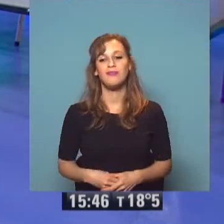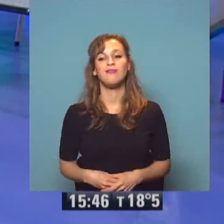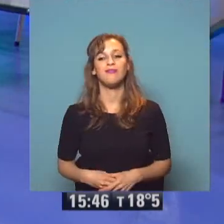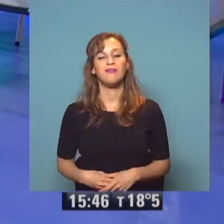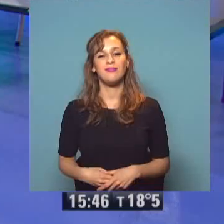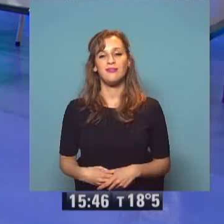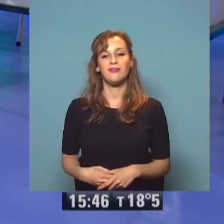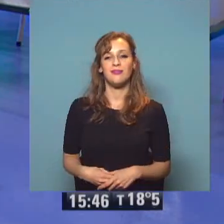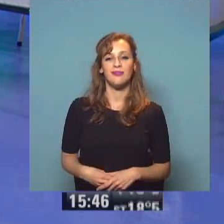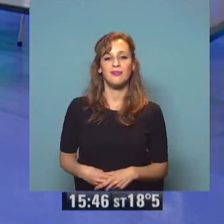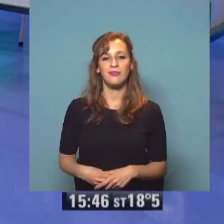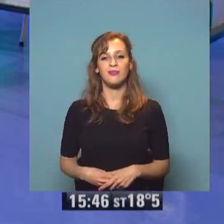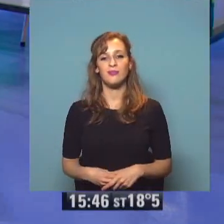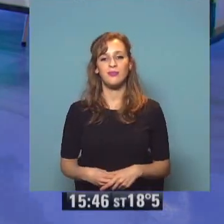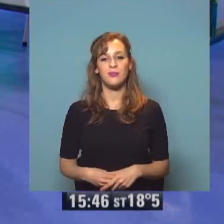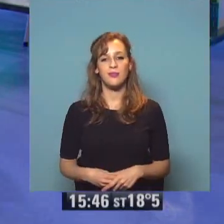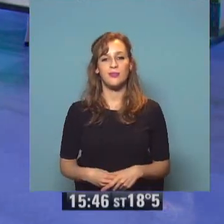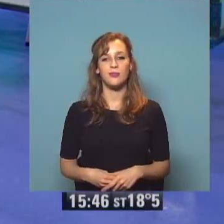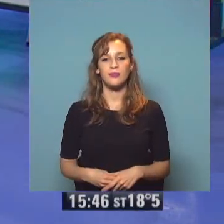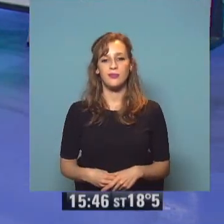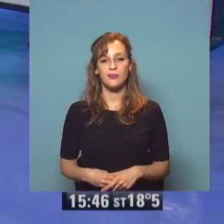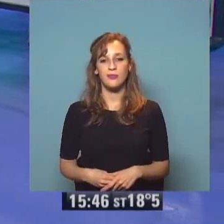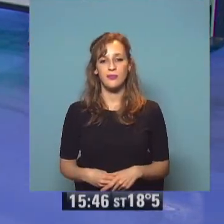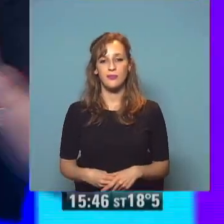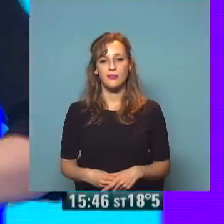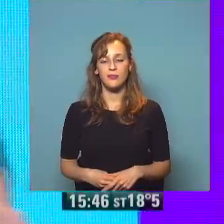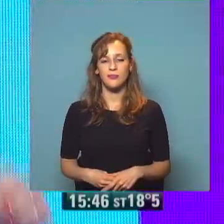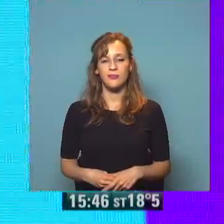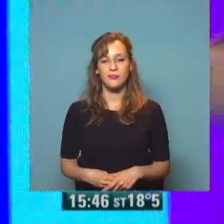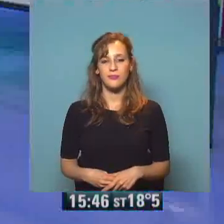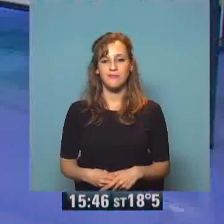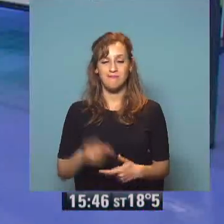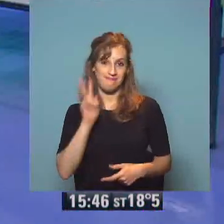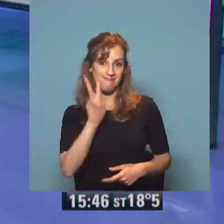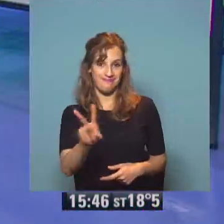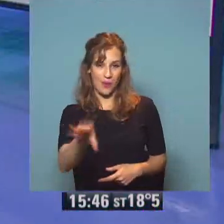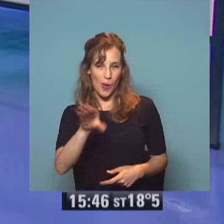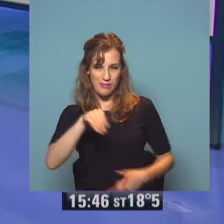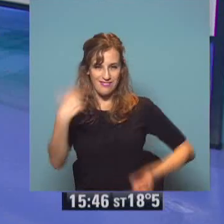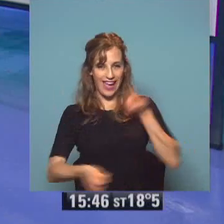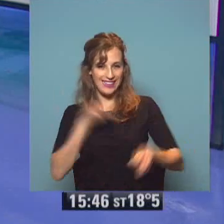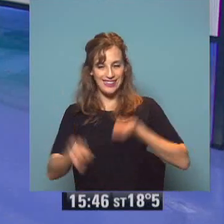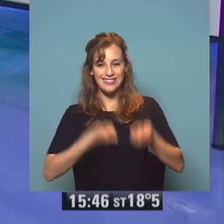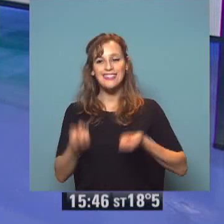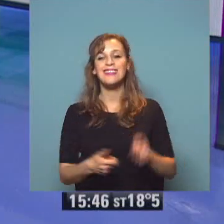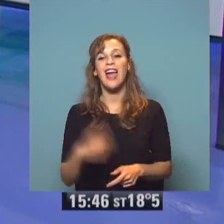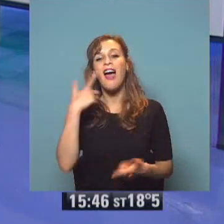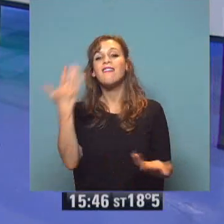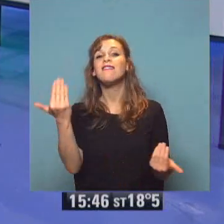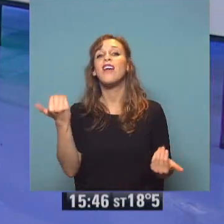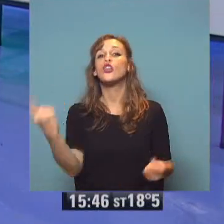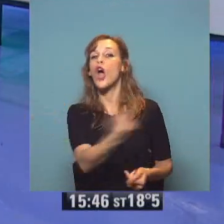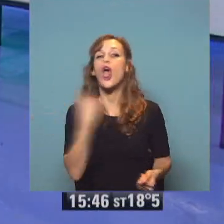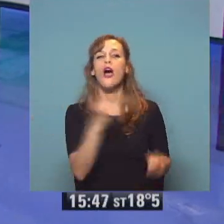viene el pasito. Para un lado, para el otro, dando un paso para atrás. Movemos la cintura, gira. A ver, todos en el piso, bailan